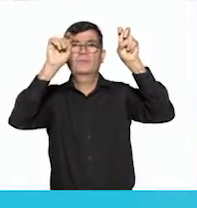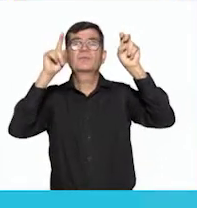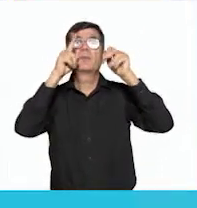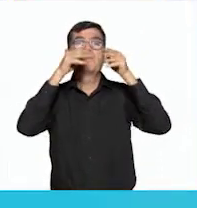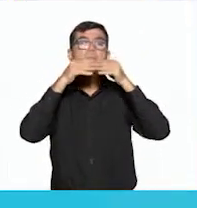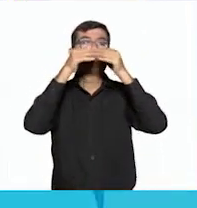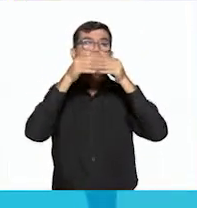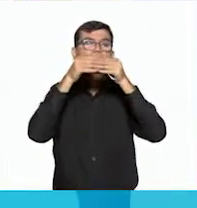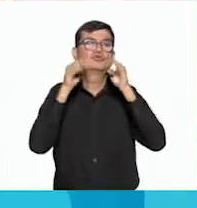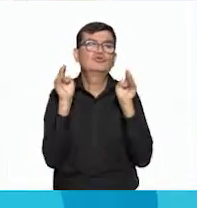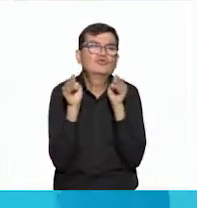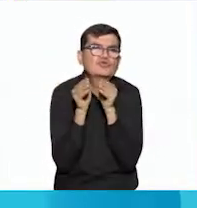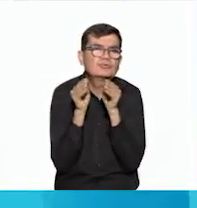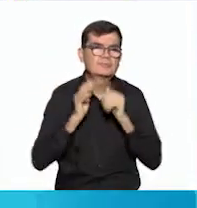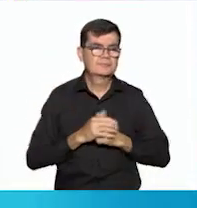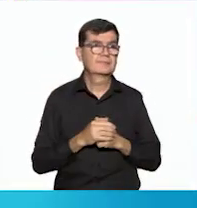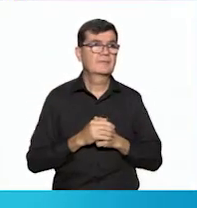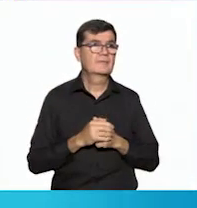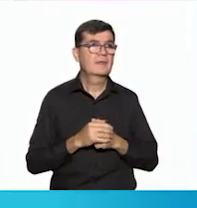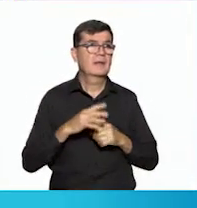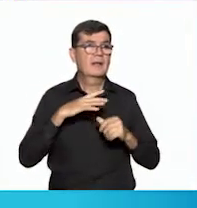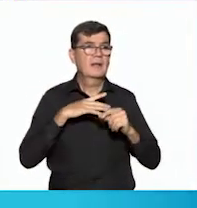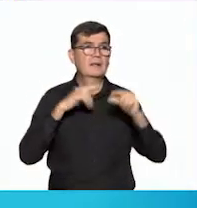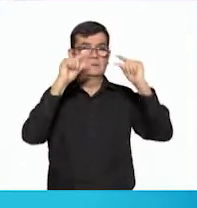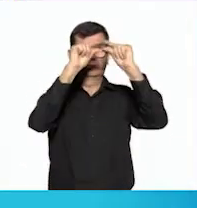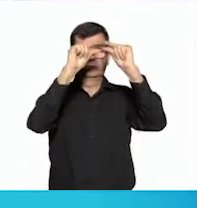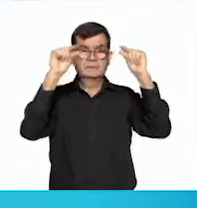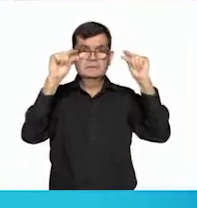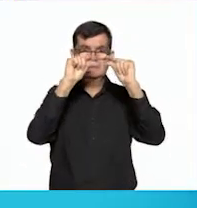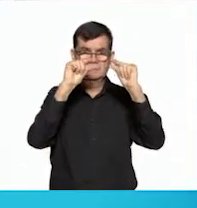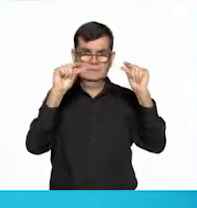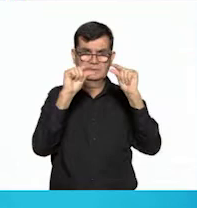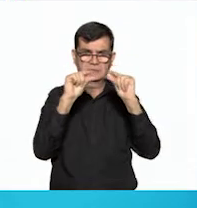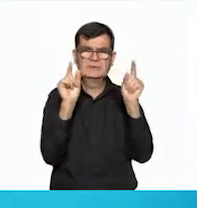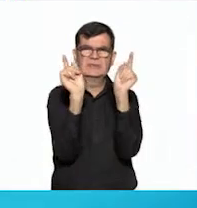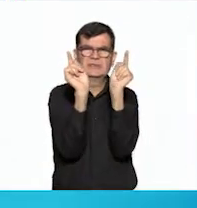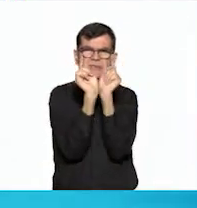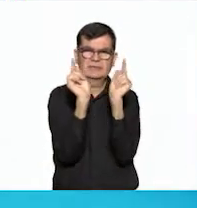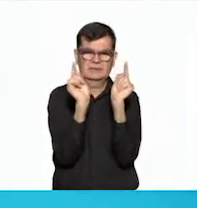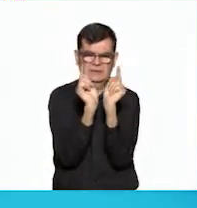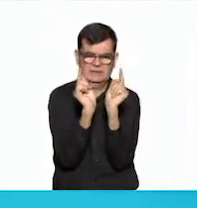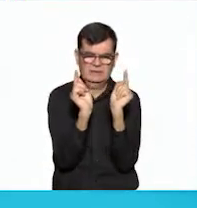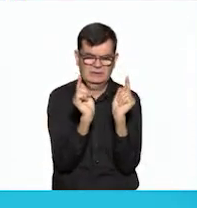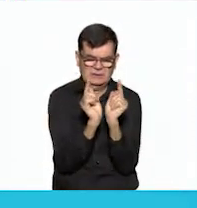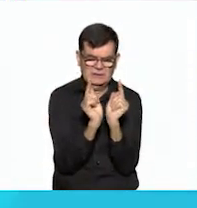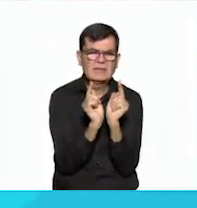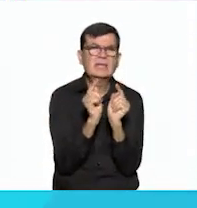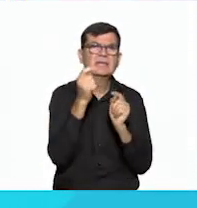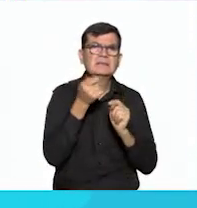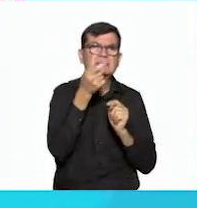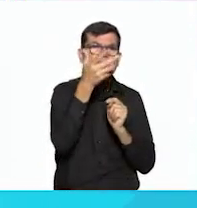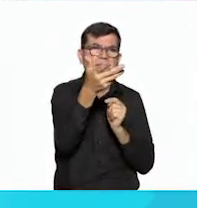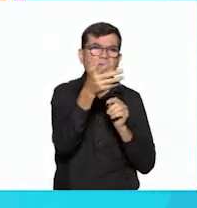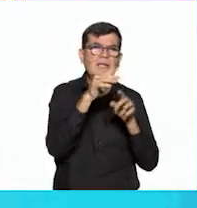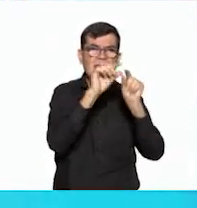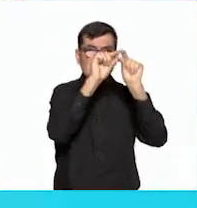chiquito. Y además tiene renglones cortos. Esos renglones cortos se les